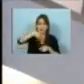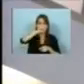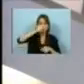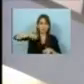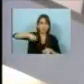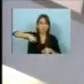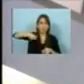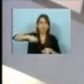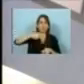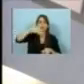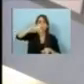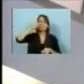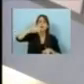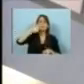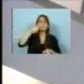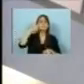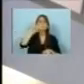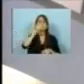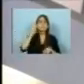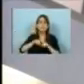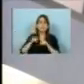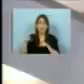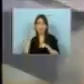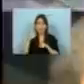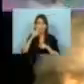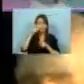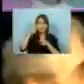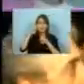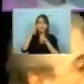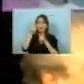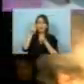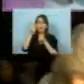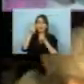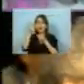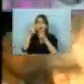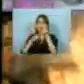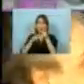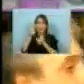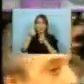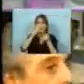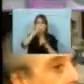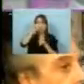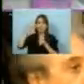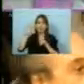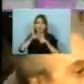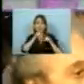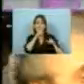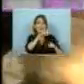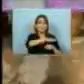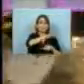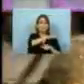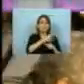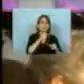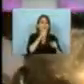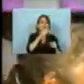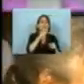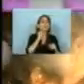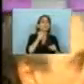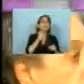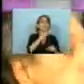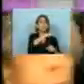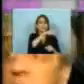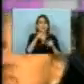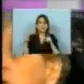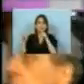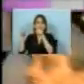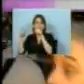Topo Mancilla. Sí. Es la persona que maneja todas las cuentas, la parte financiera de Canal 13. Fue con Pablo Codevila, una persona